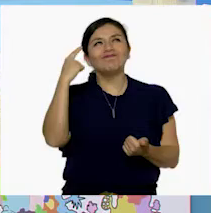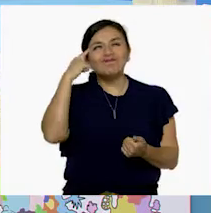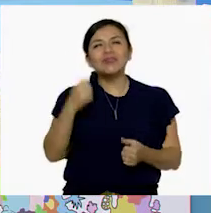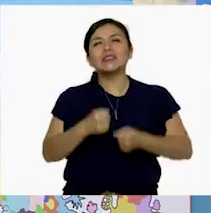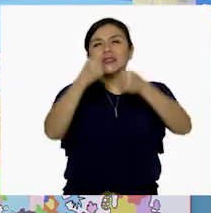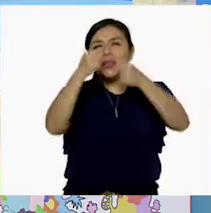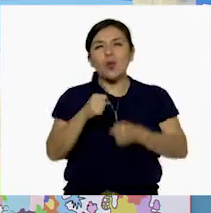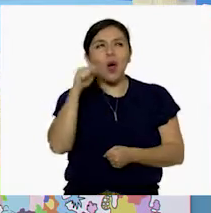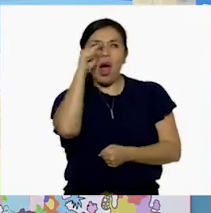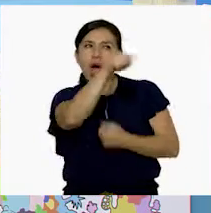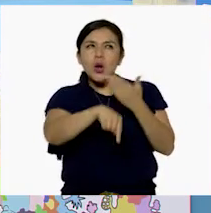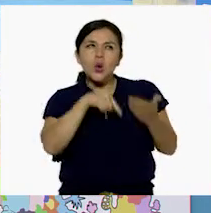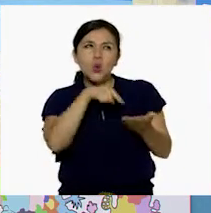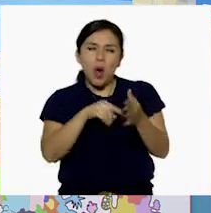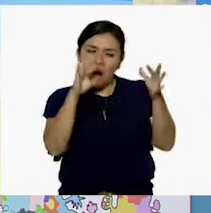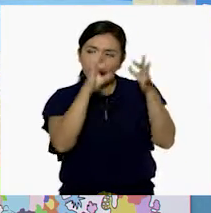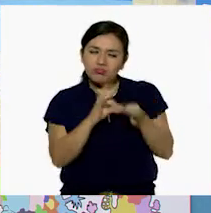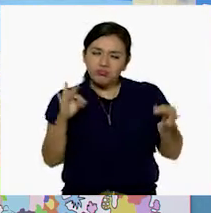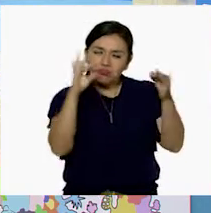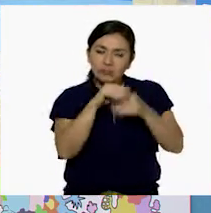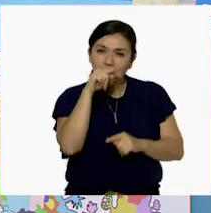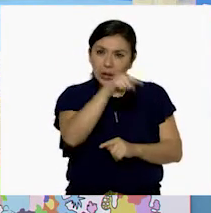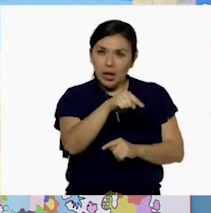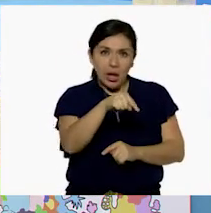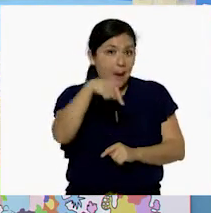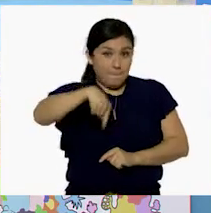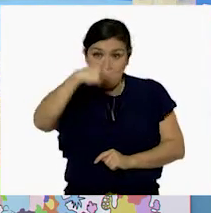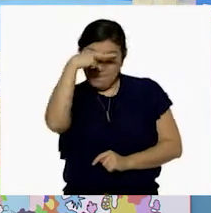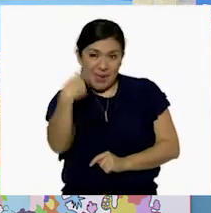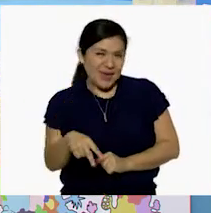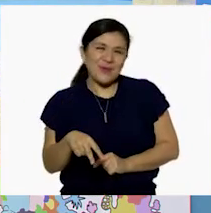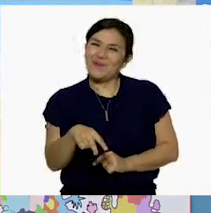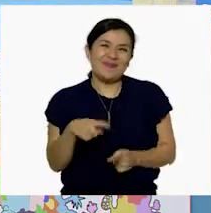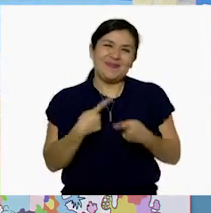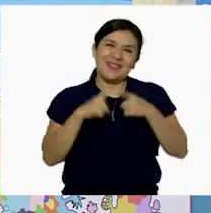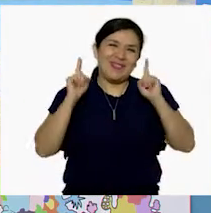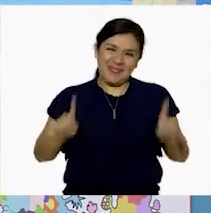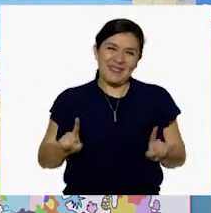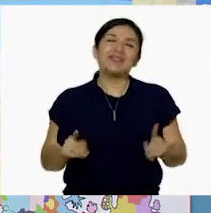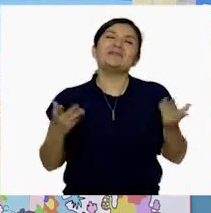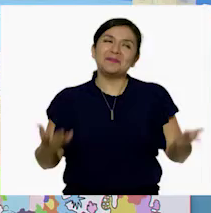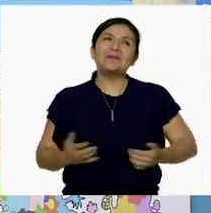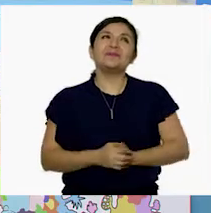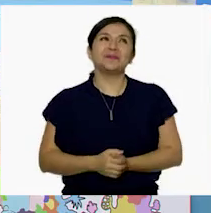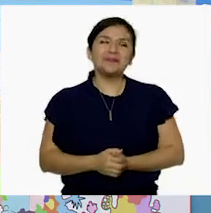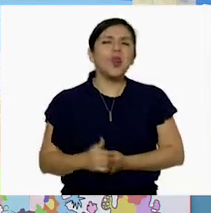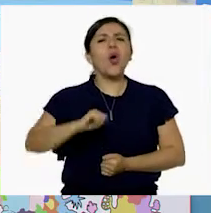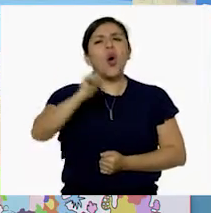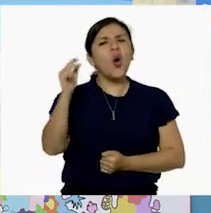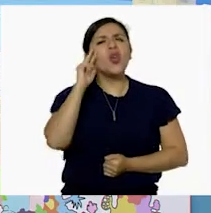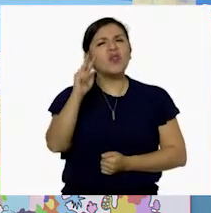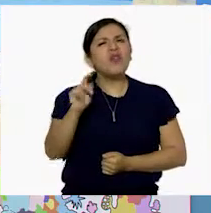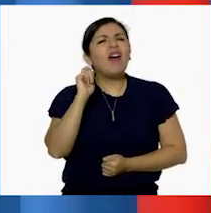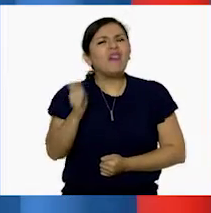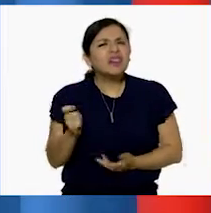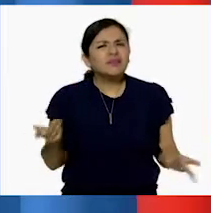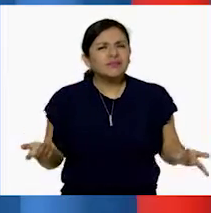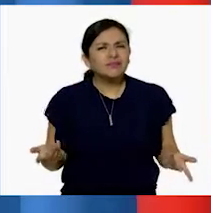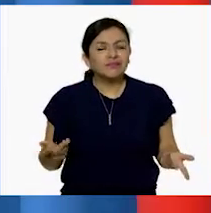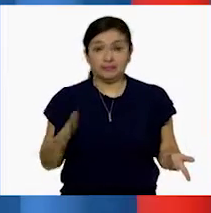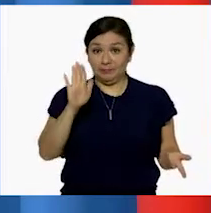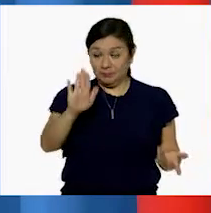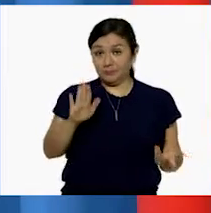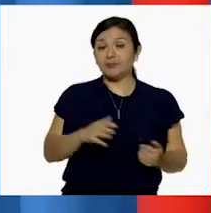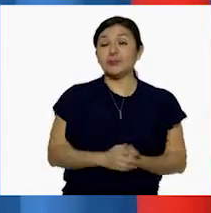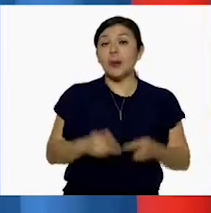que el sitio del que se habla no se halla en México. ¿Y qué otros aspectos te permiten inferirlo?